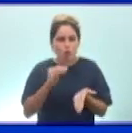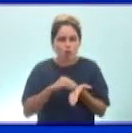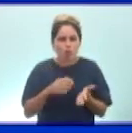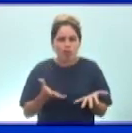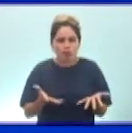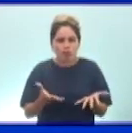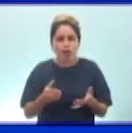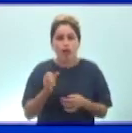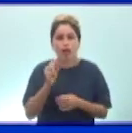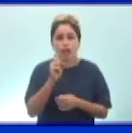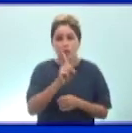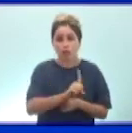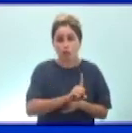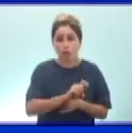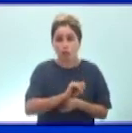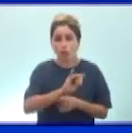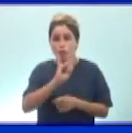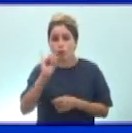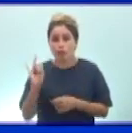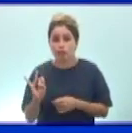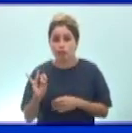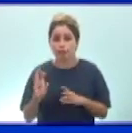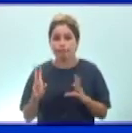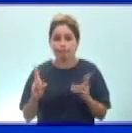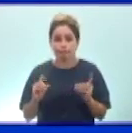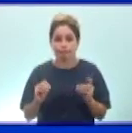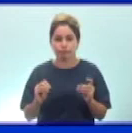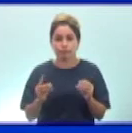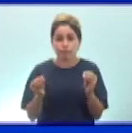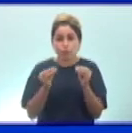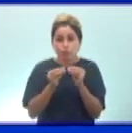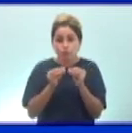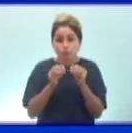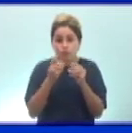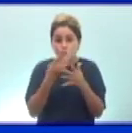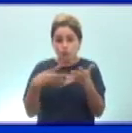1 al 7, que coincide con los periodos de la tabla periódica.